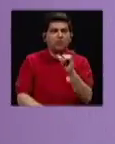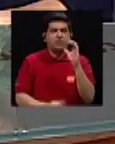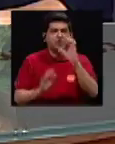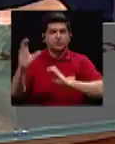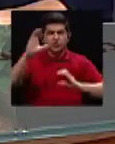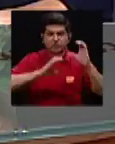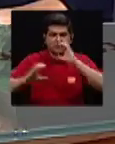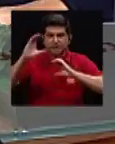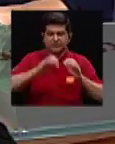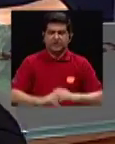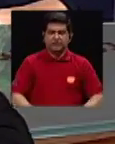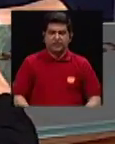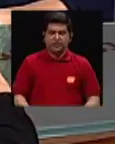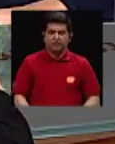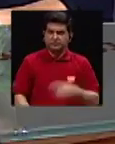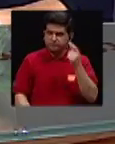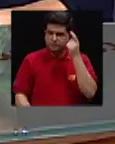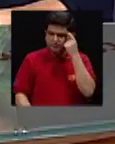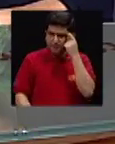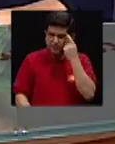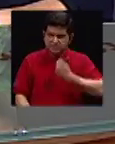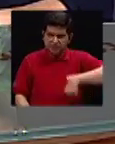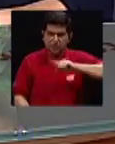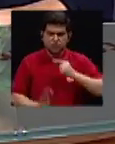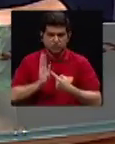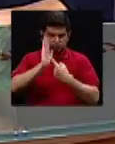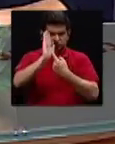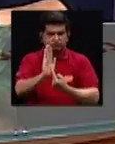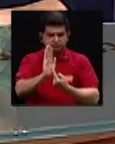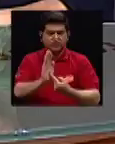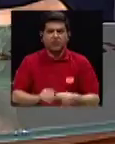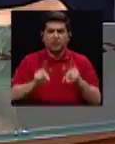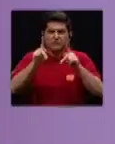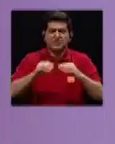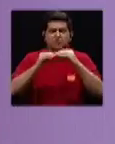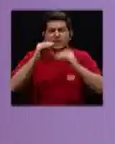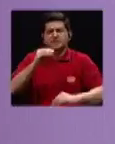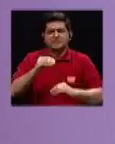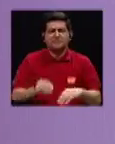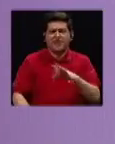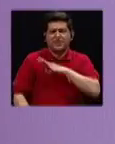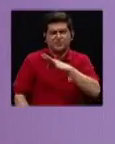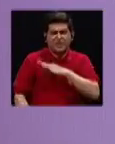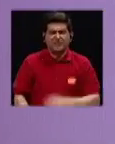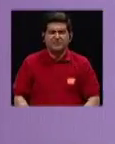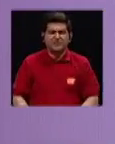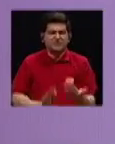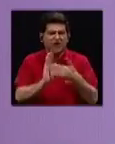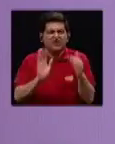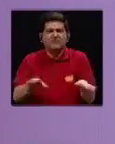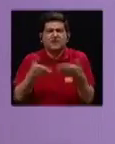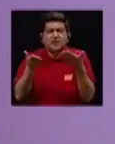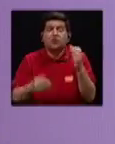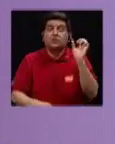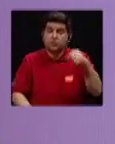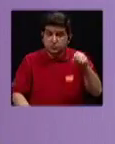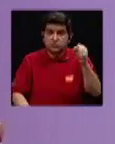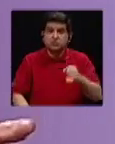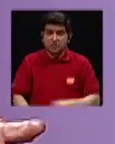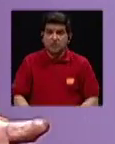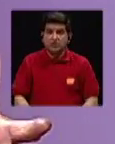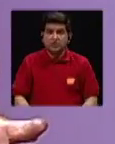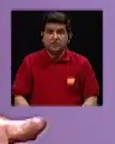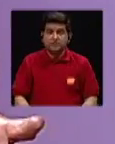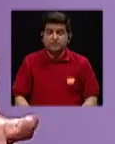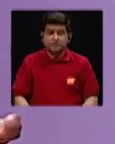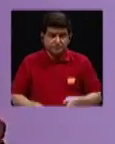un compromiso También científico de este de estar presente con las menos favorecidas cómo nos afecta sí